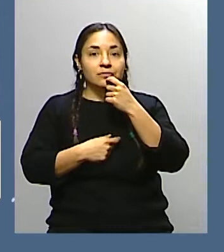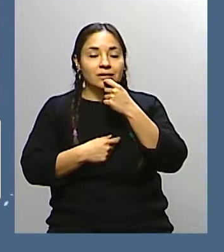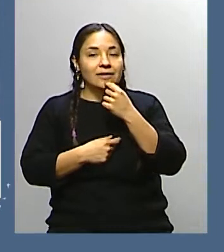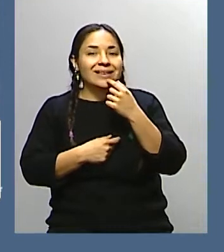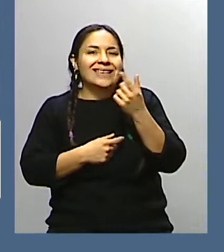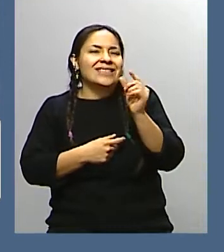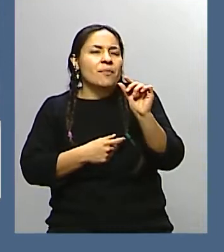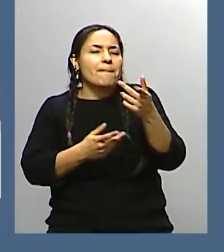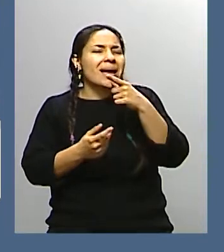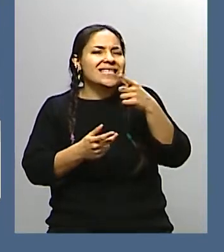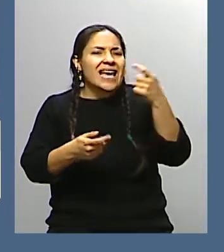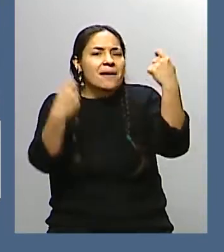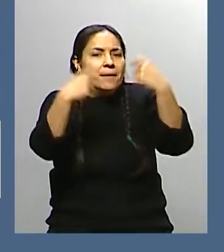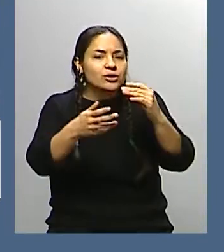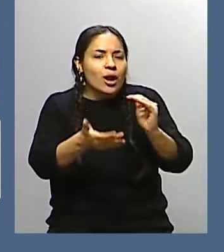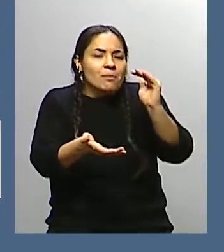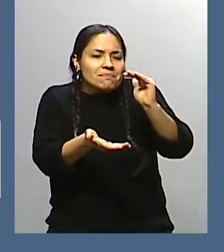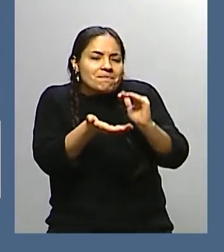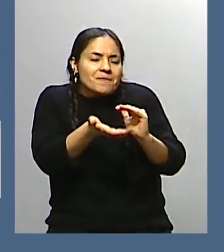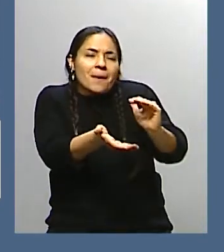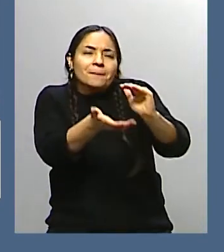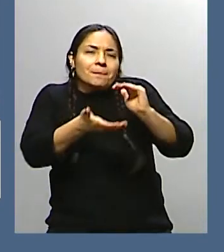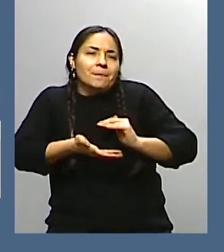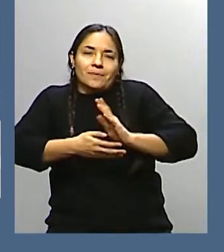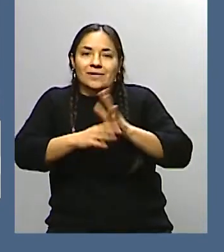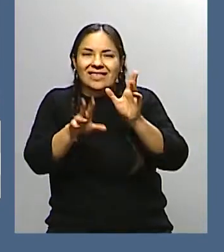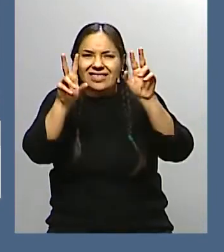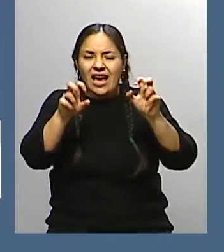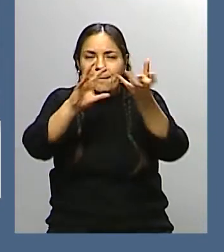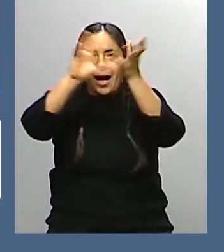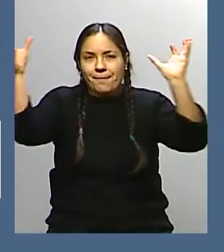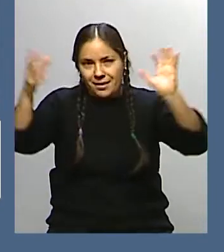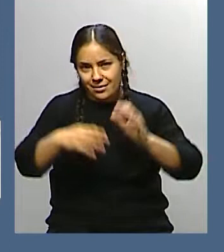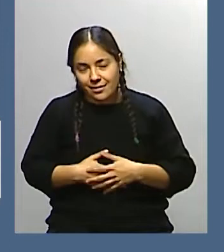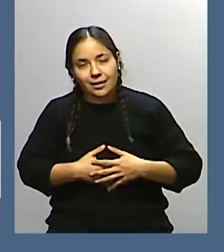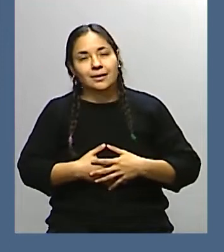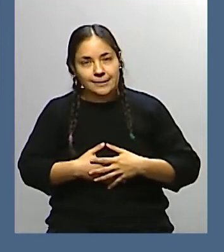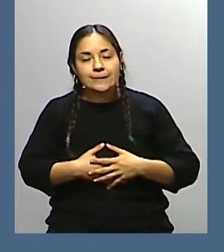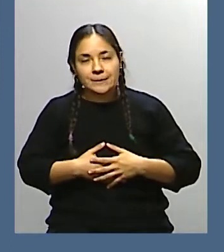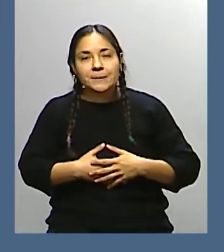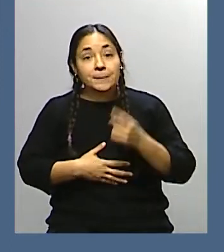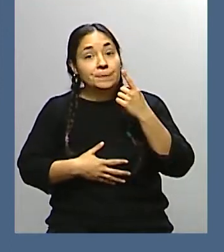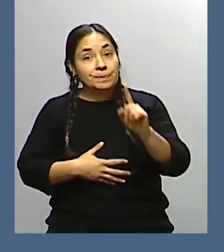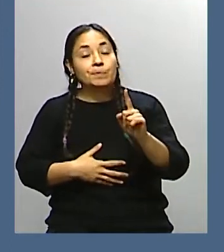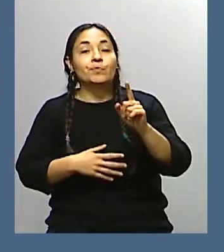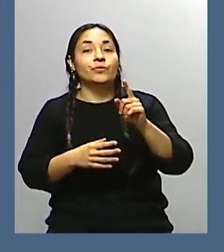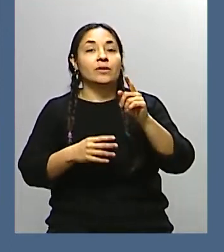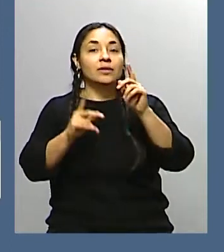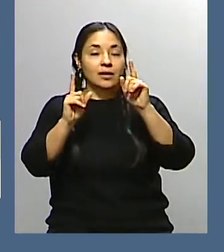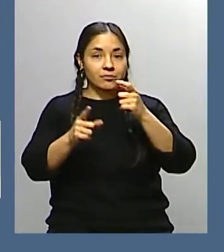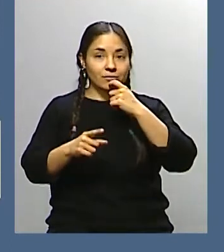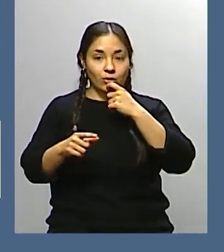la inversión en la parte ambiental. Sin embargo, por ejemplo, en el tema de frenar la